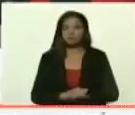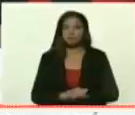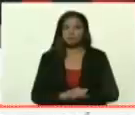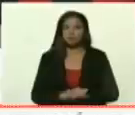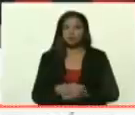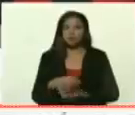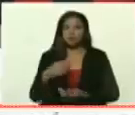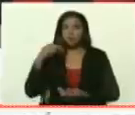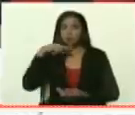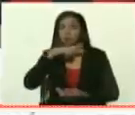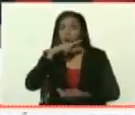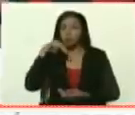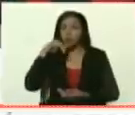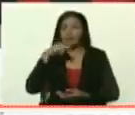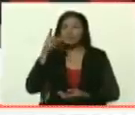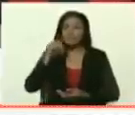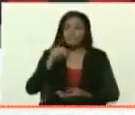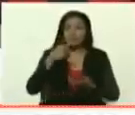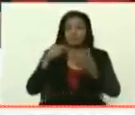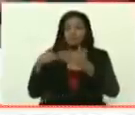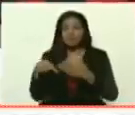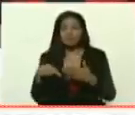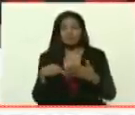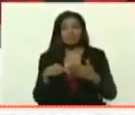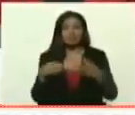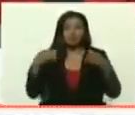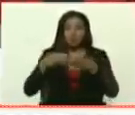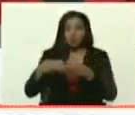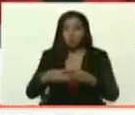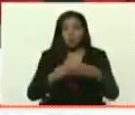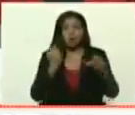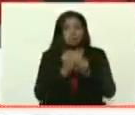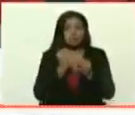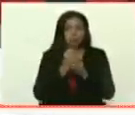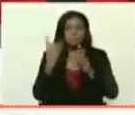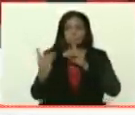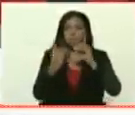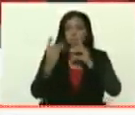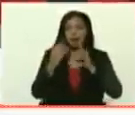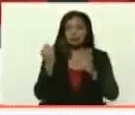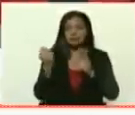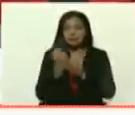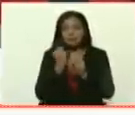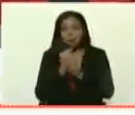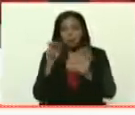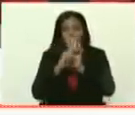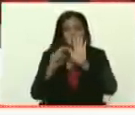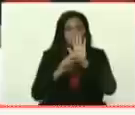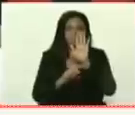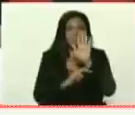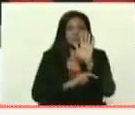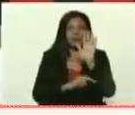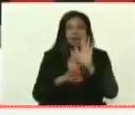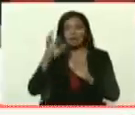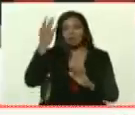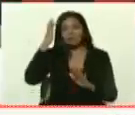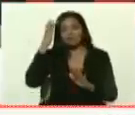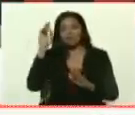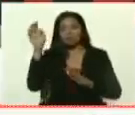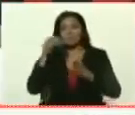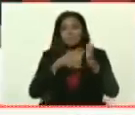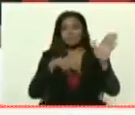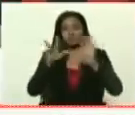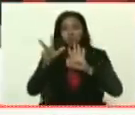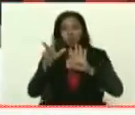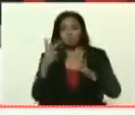noviembre, otras mesas de diálogo convocadas. Se trabajó una agenda. Y en febrero de 2018,